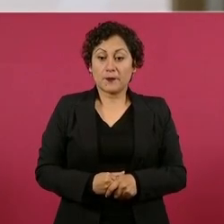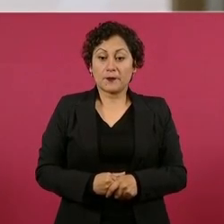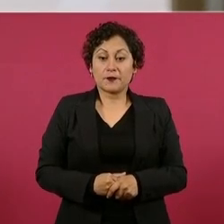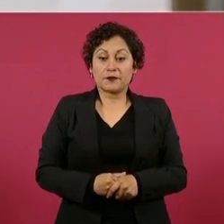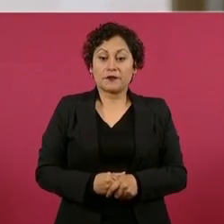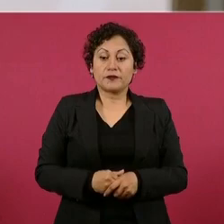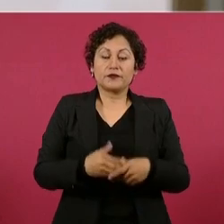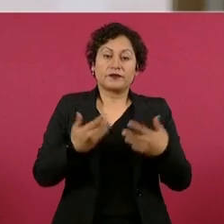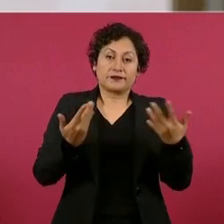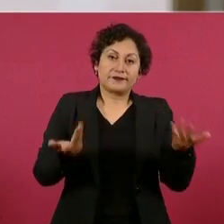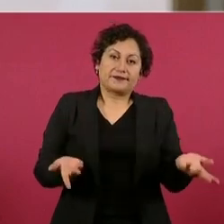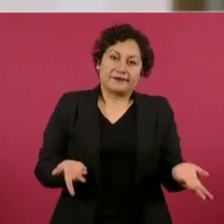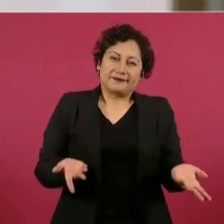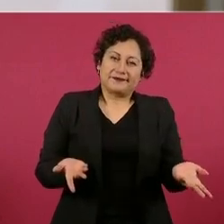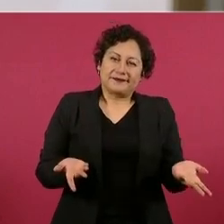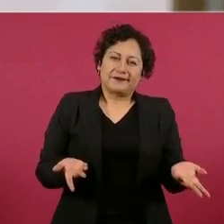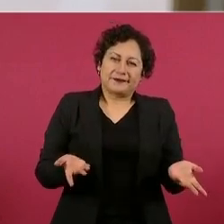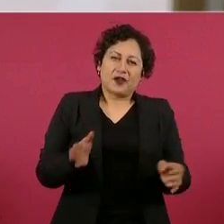Entonces,